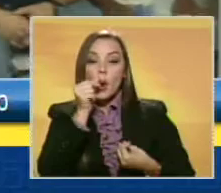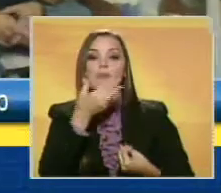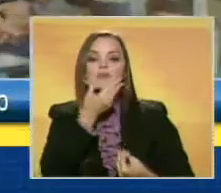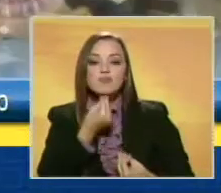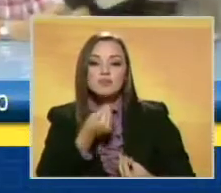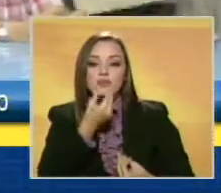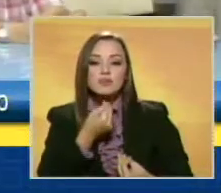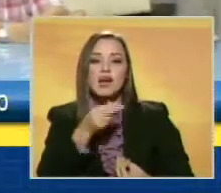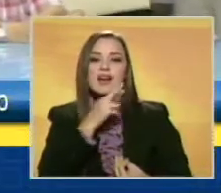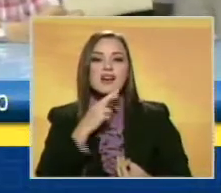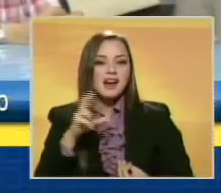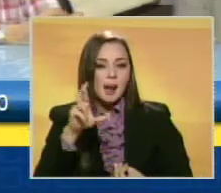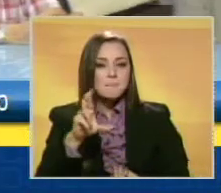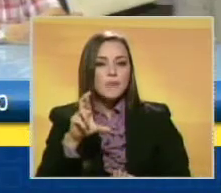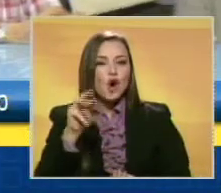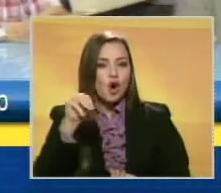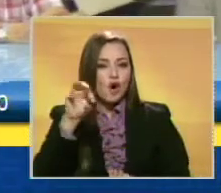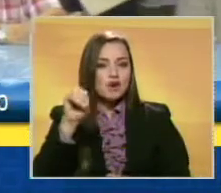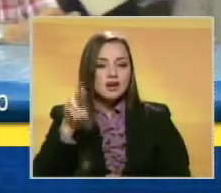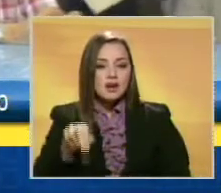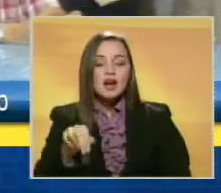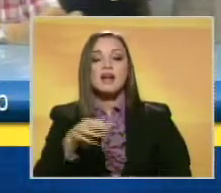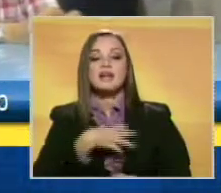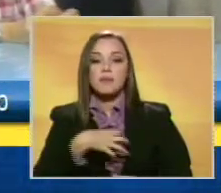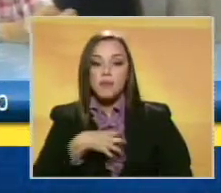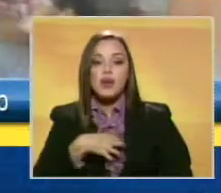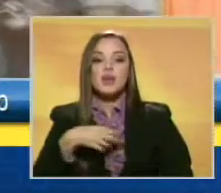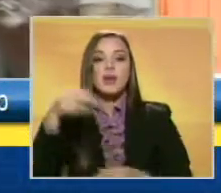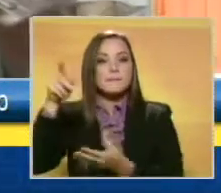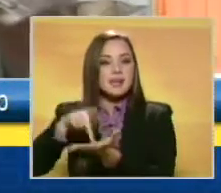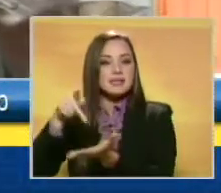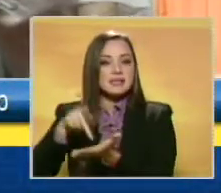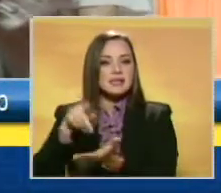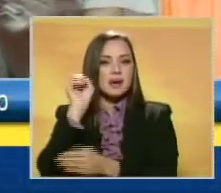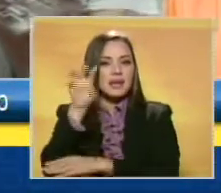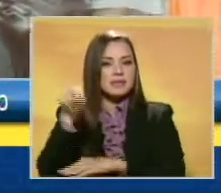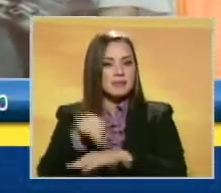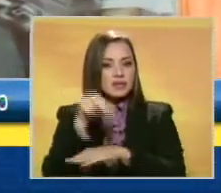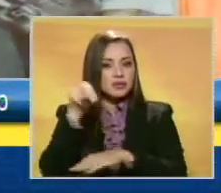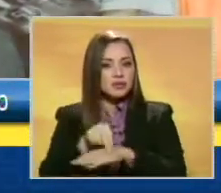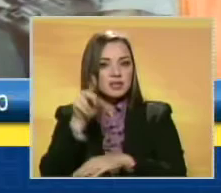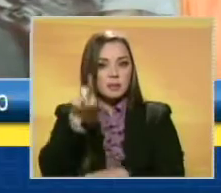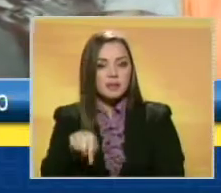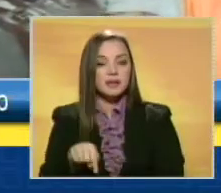candidato a la Asamblea Nacional en el cupo que corresponde al partido Causa R.